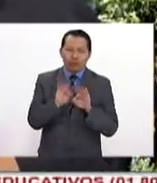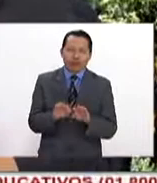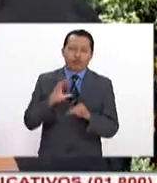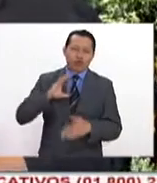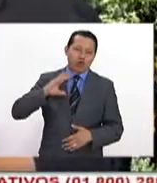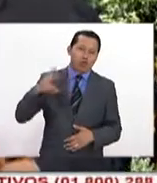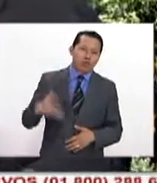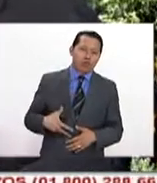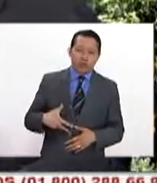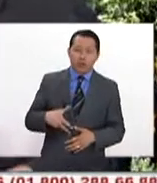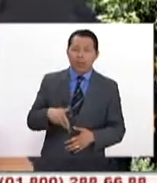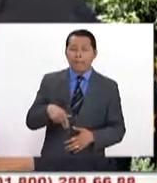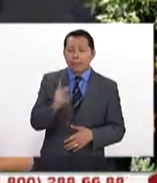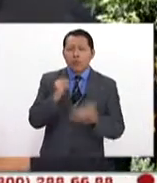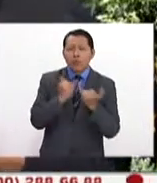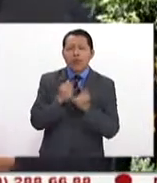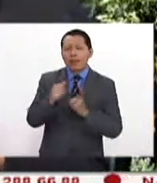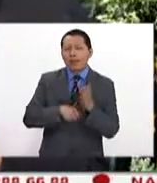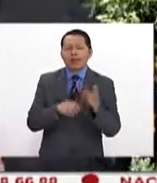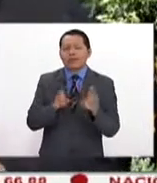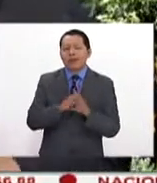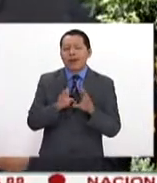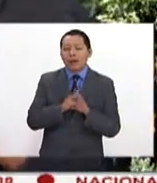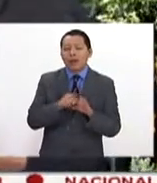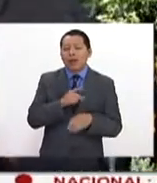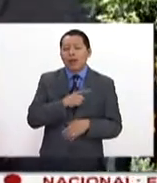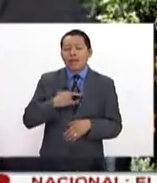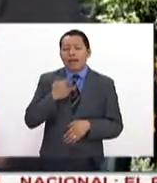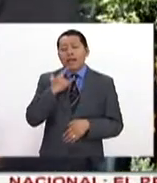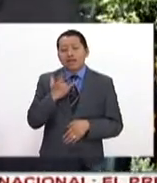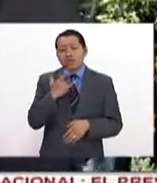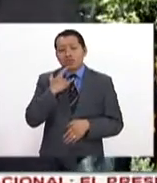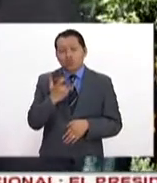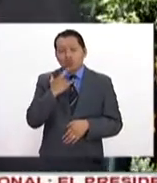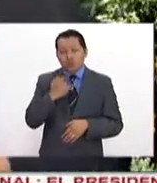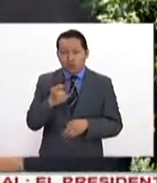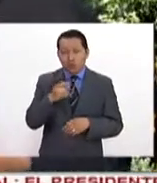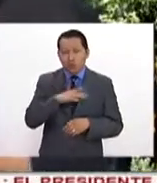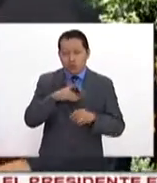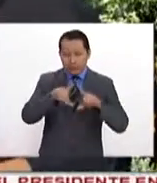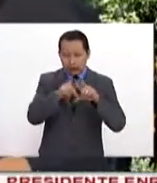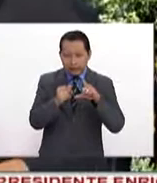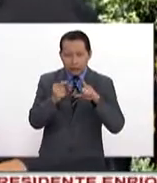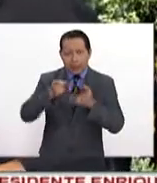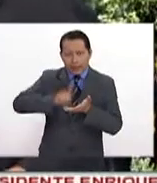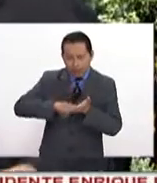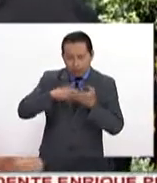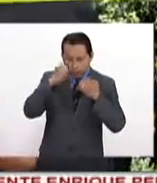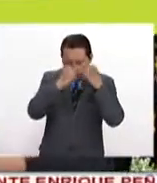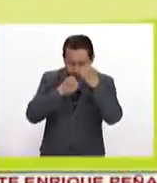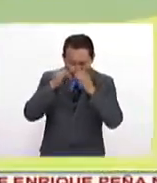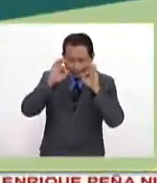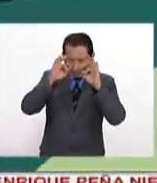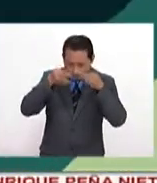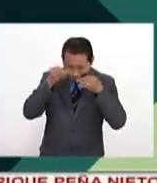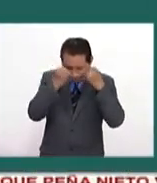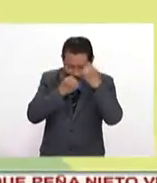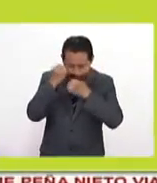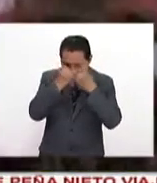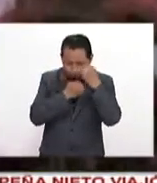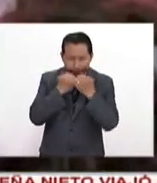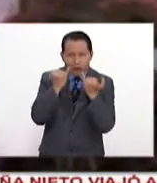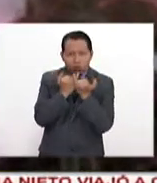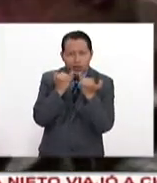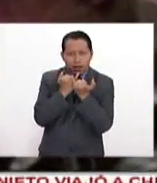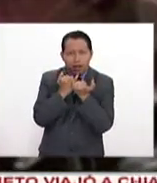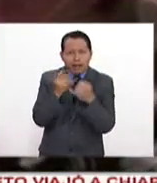parece que también debería ser el mes donde tengamos que hacer un esfuerzo de introspección nacional donde podamos integrar como colectivo todo